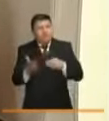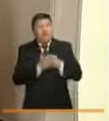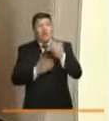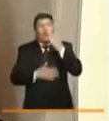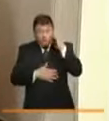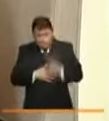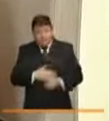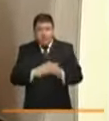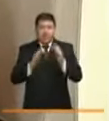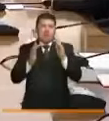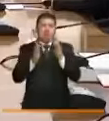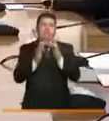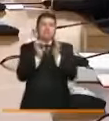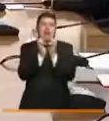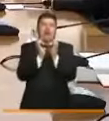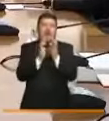abril,